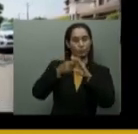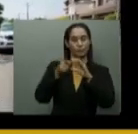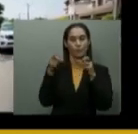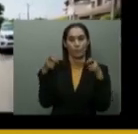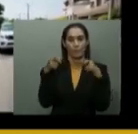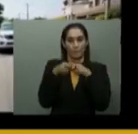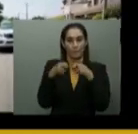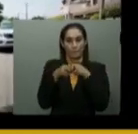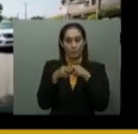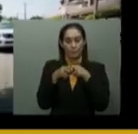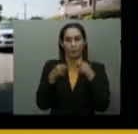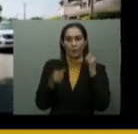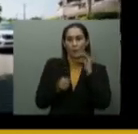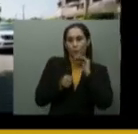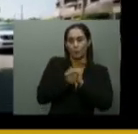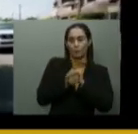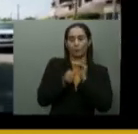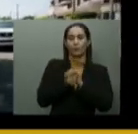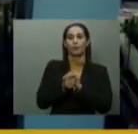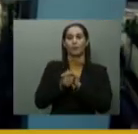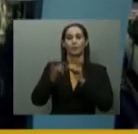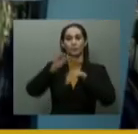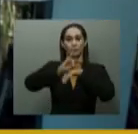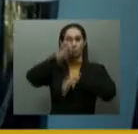he oído que hayan hablado de la luz